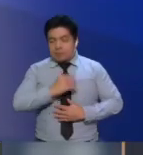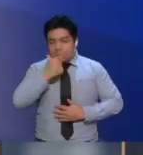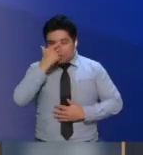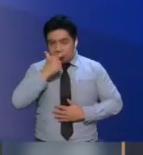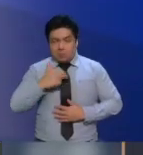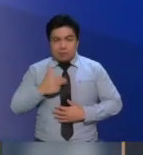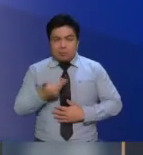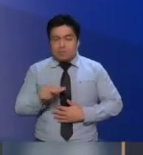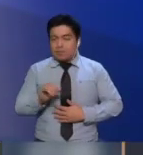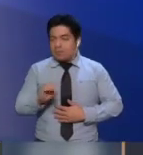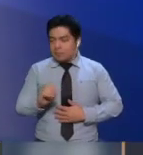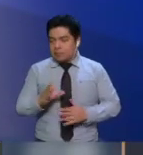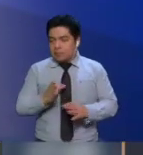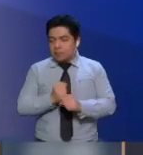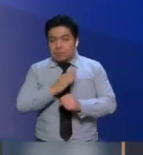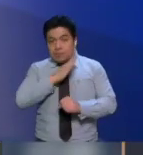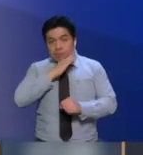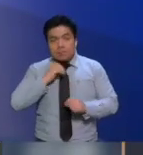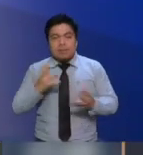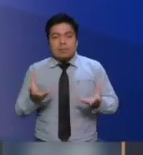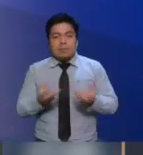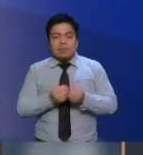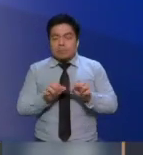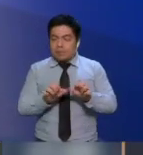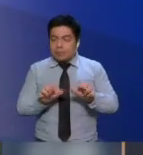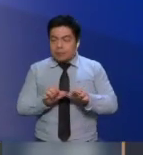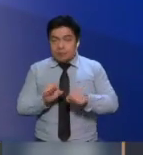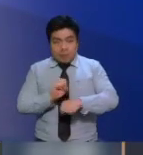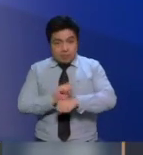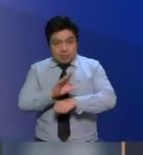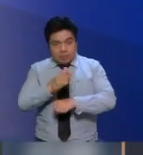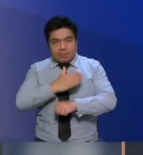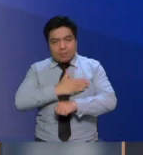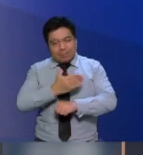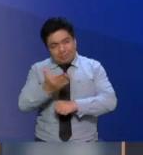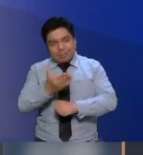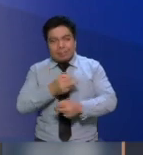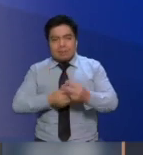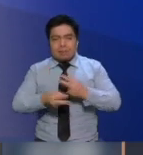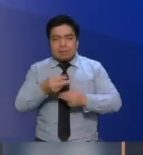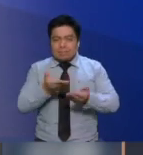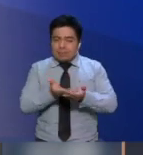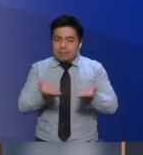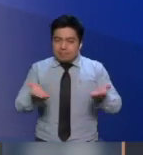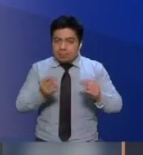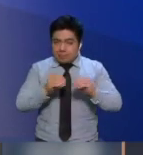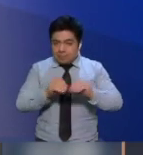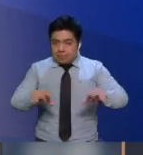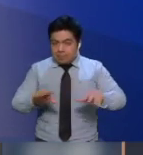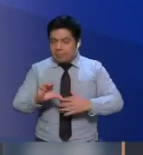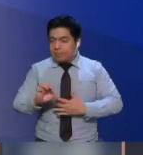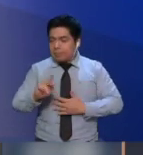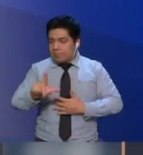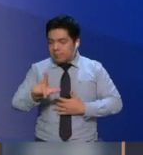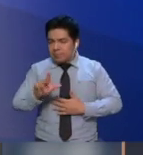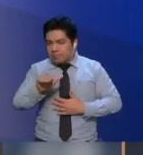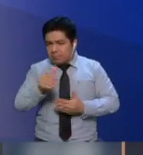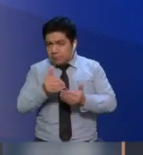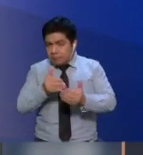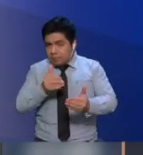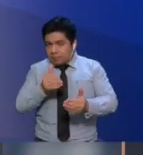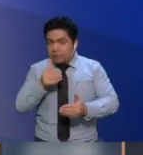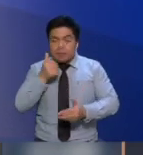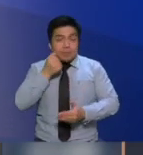Muy buenas noches, mi nombre es Braulio Luna y a nombre de todo el equipo que hace posible esta transmisión, le doy la más cordial bienvenida a Informe Capital. Y antes de empezar con